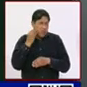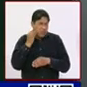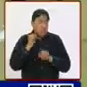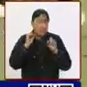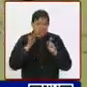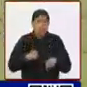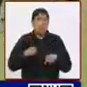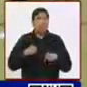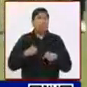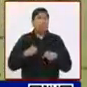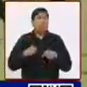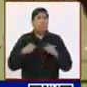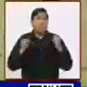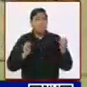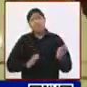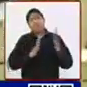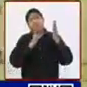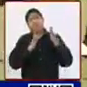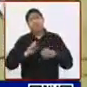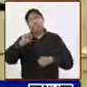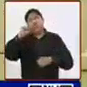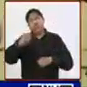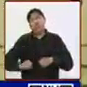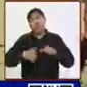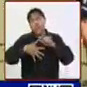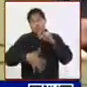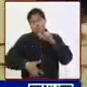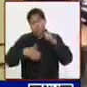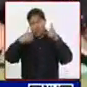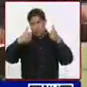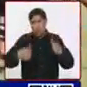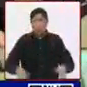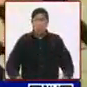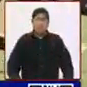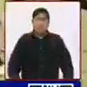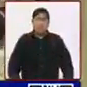posibilidad de encarar a la Sudamericana lo mejor posible.